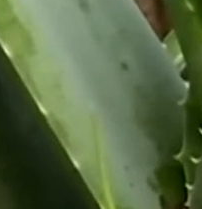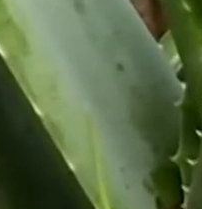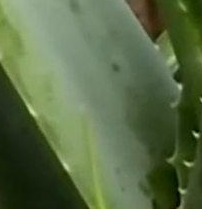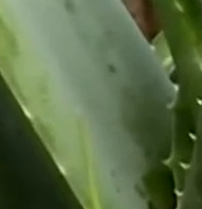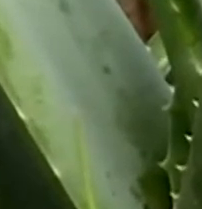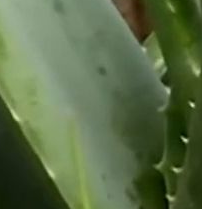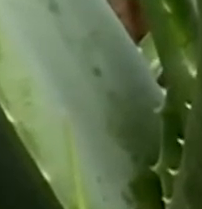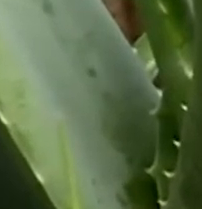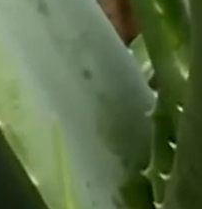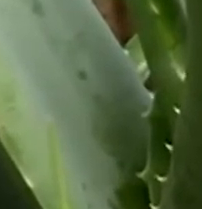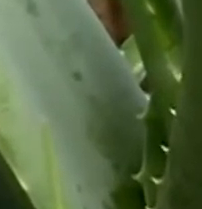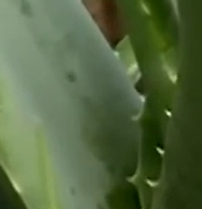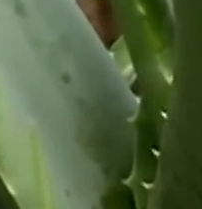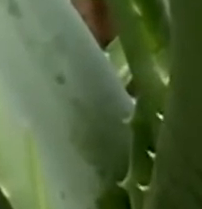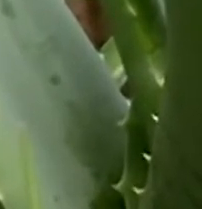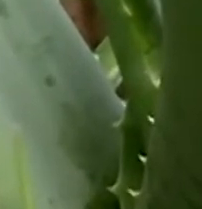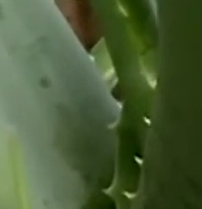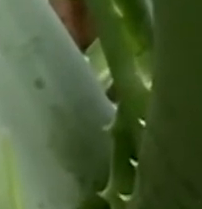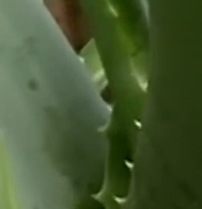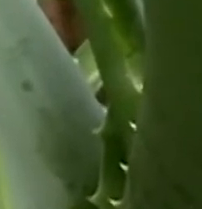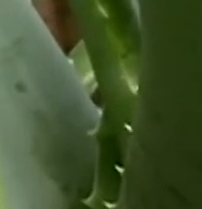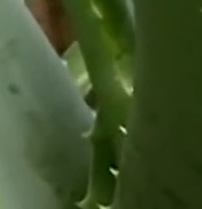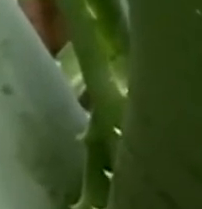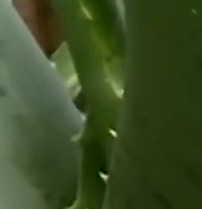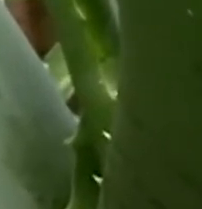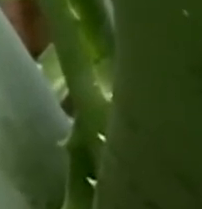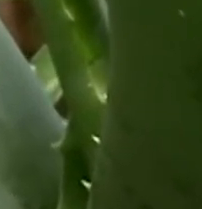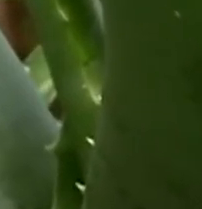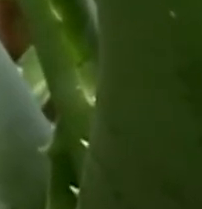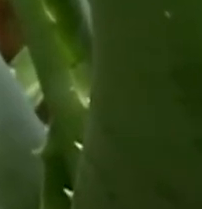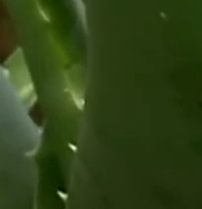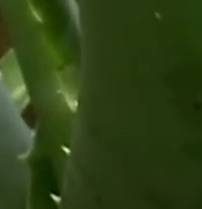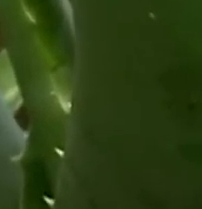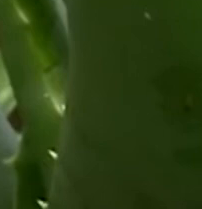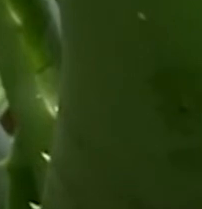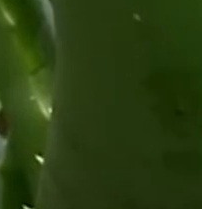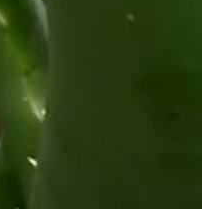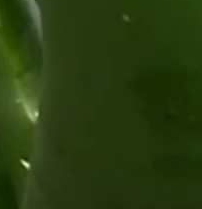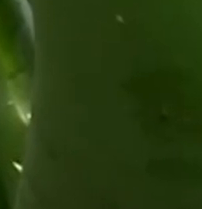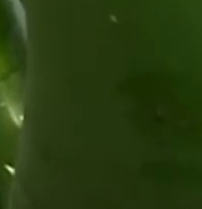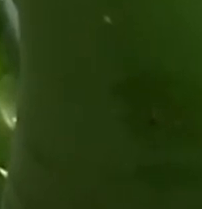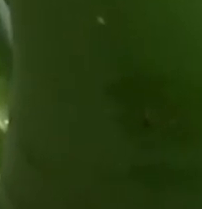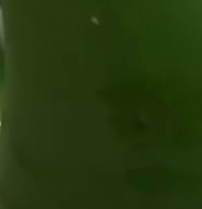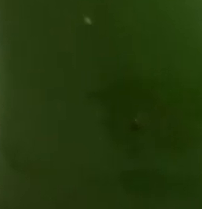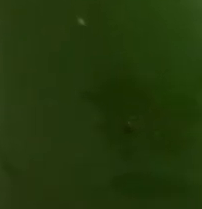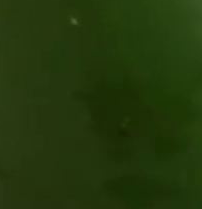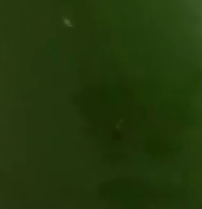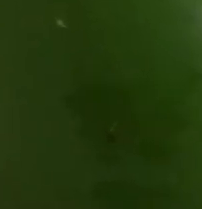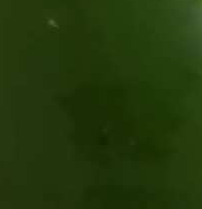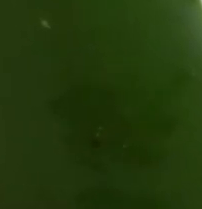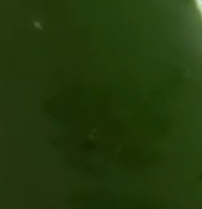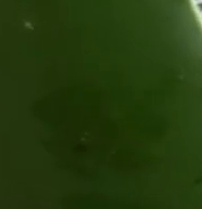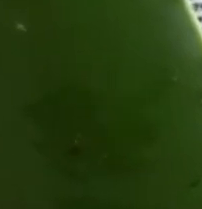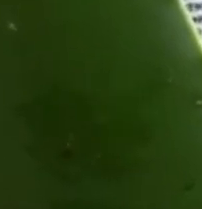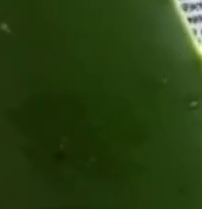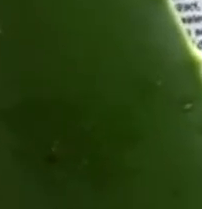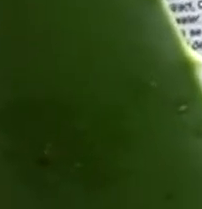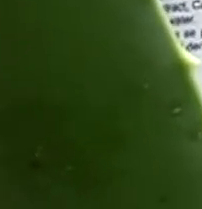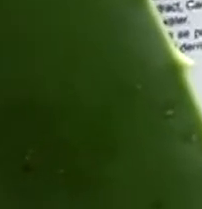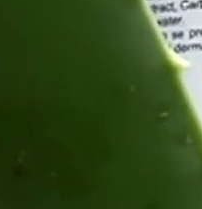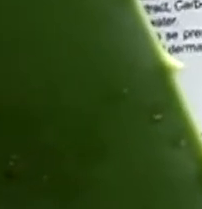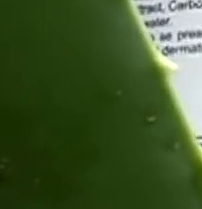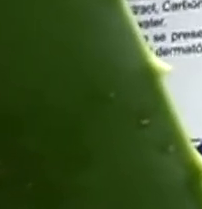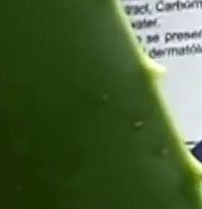mezcla castaño de indias, amamelis, yantén, sábila. Caléndula, un producto en